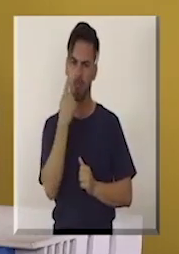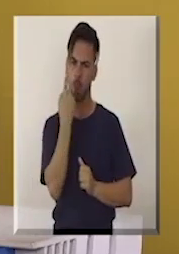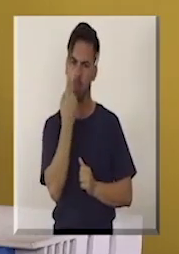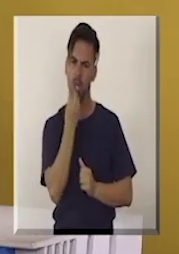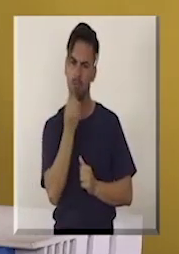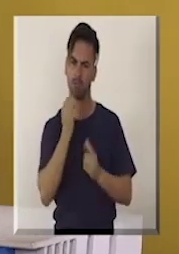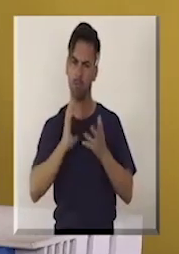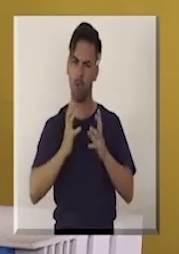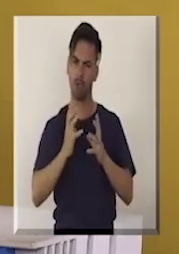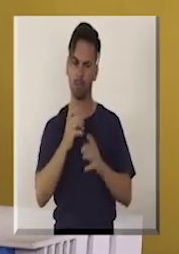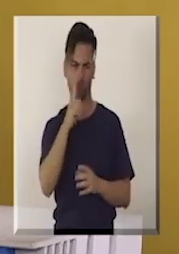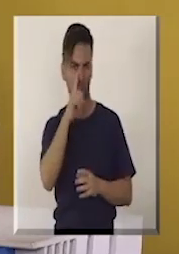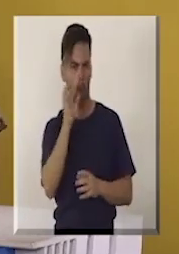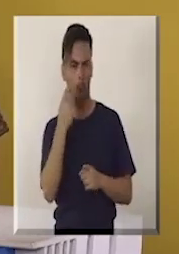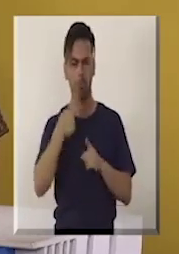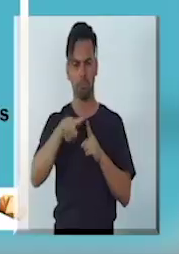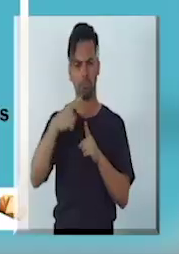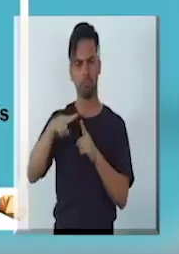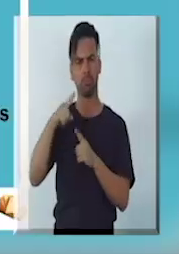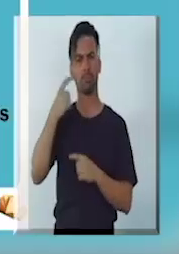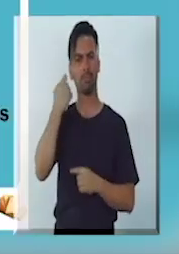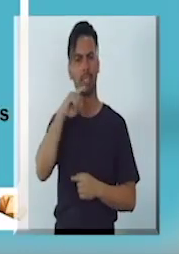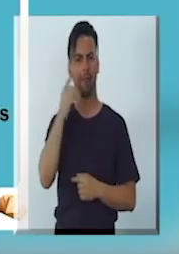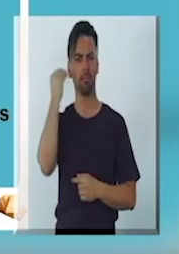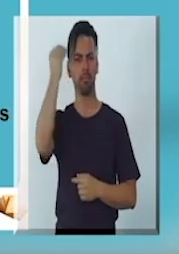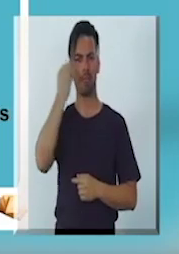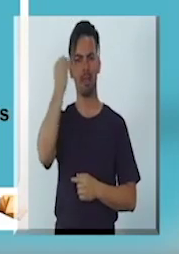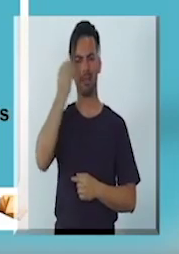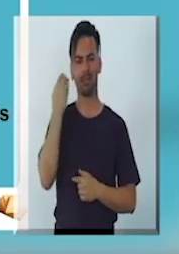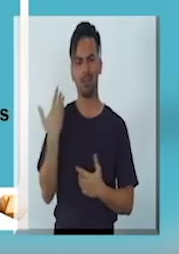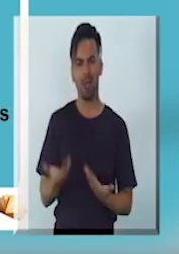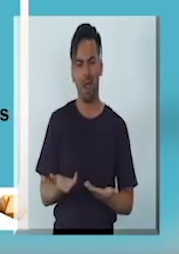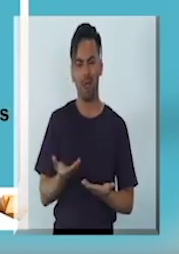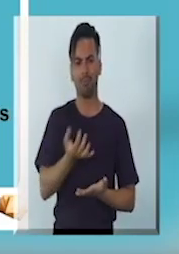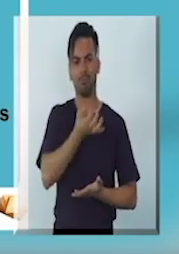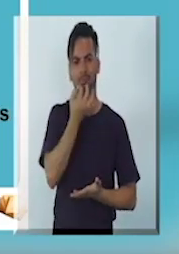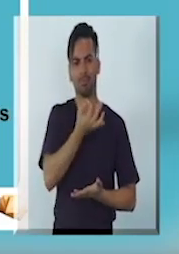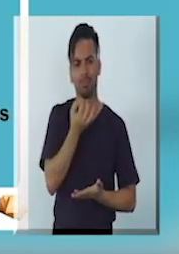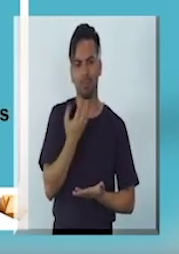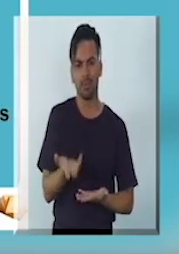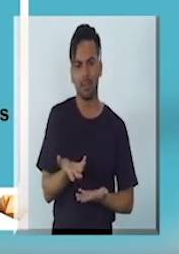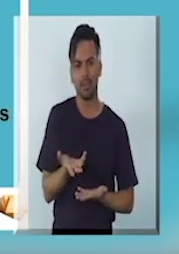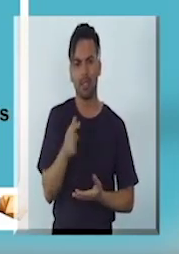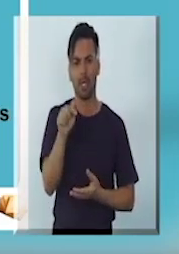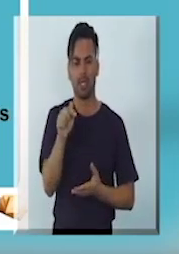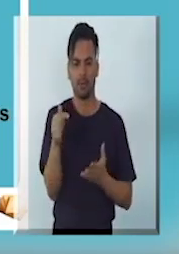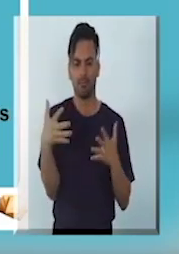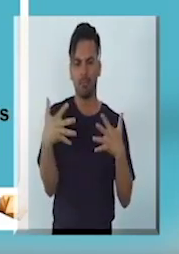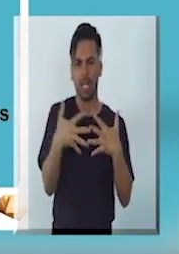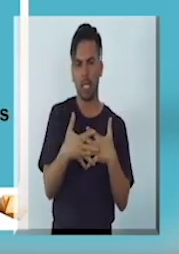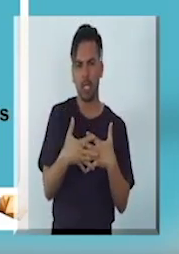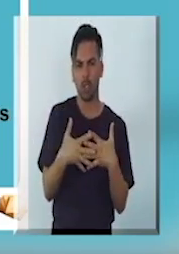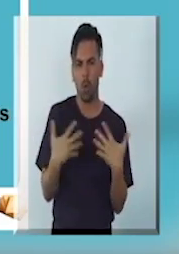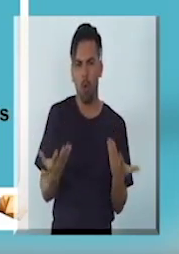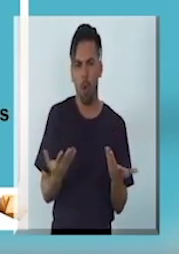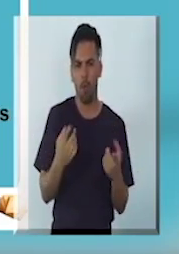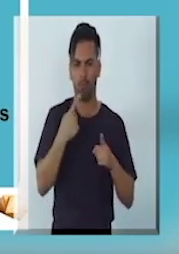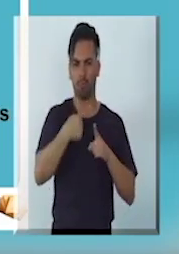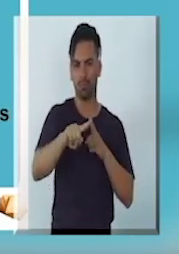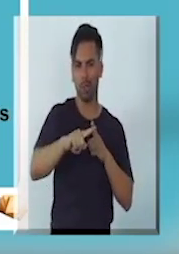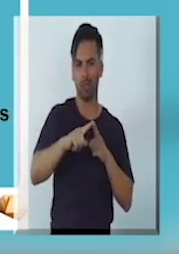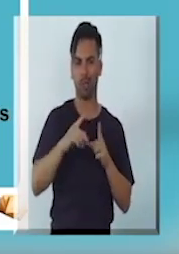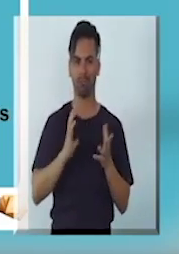que no. También yo pudiera pensar en expresar esta relación de otra manera.